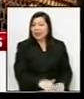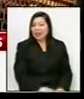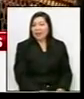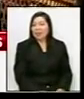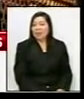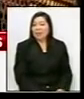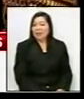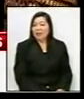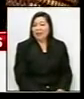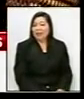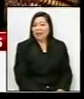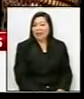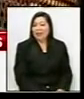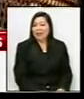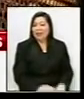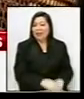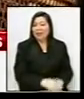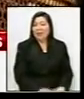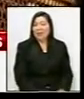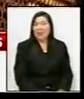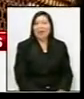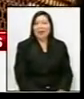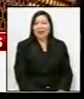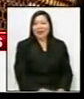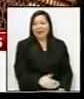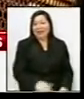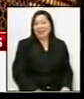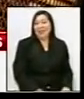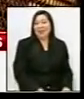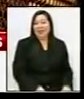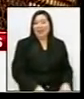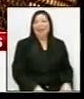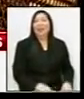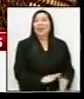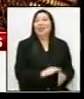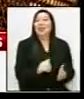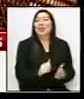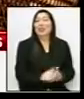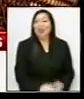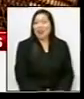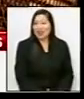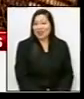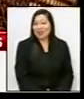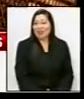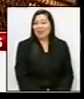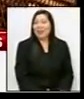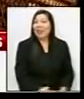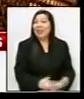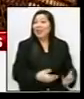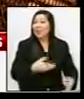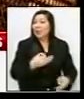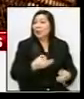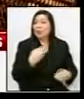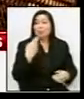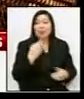juicio político, que está vinculado a las infracciones a la Constitución, y todo lo que es el antejuicio